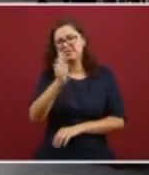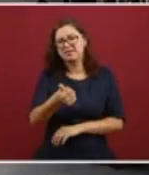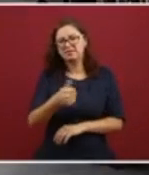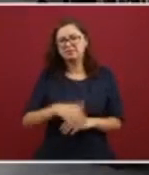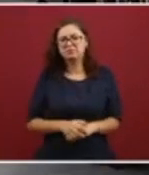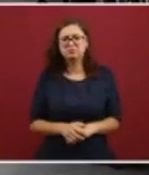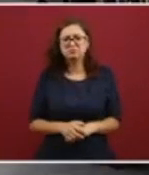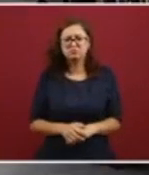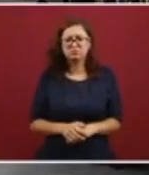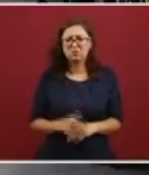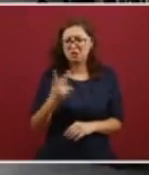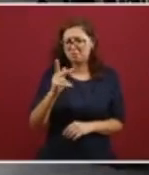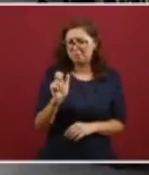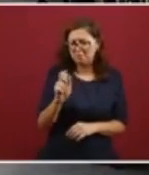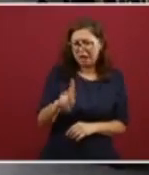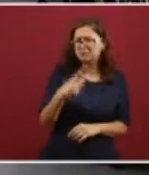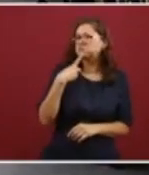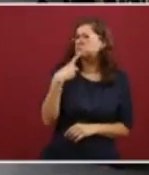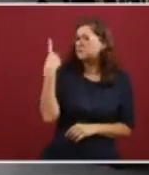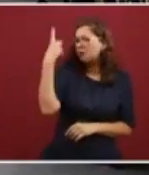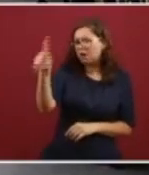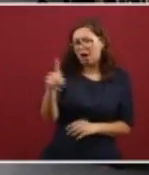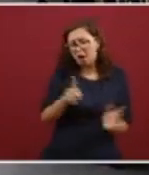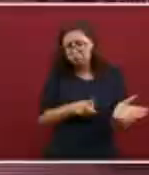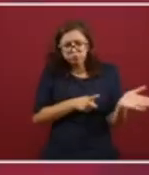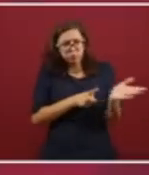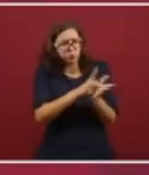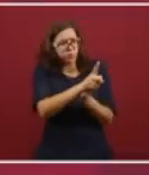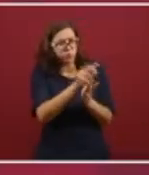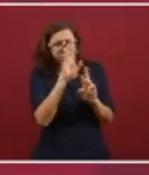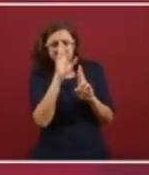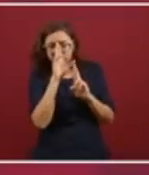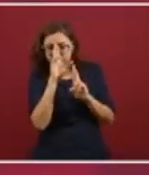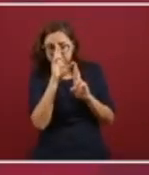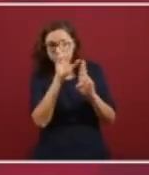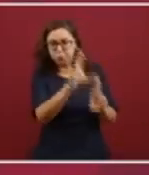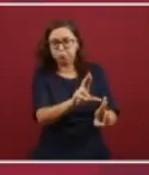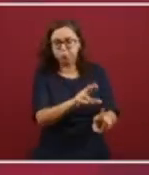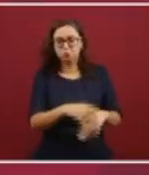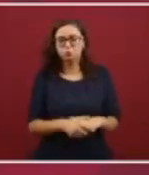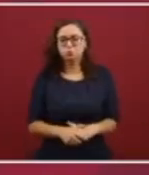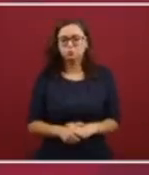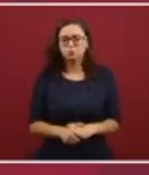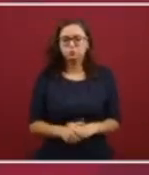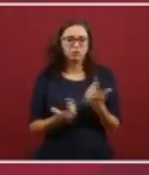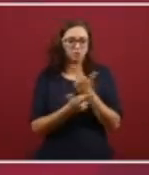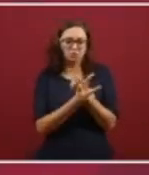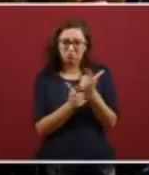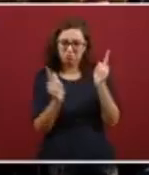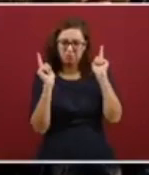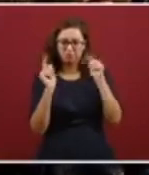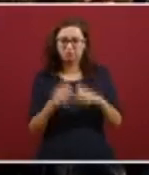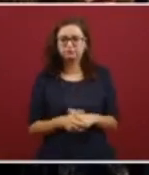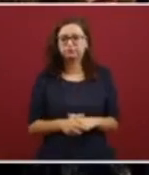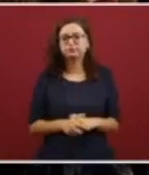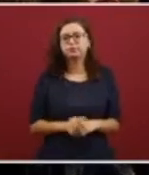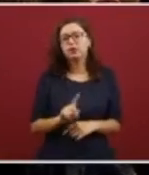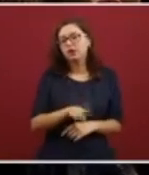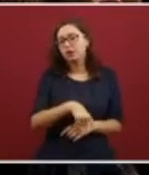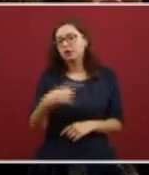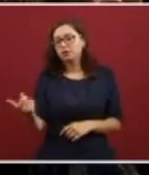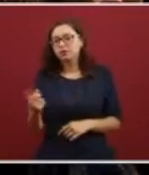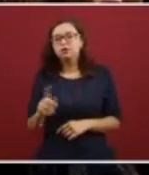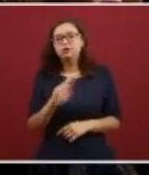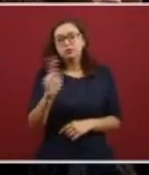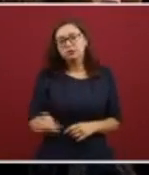Tienen todo su derecho, todo su derecho. Gracias, hay libertad. Presidente. Preguntarle dos cosas. Por un lado, el